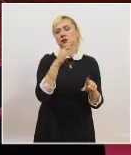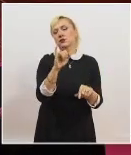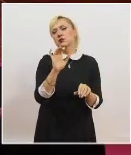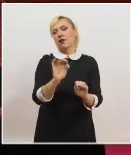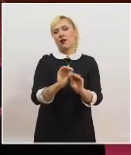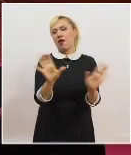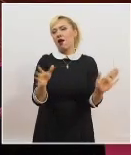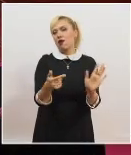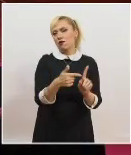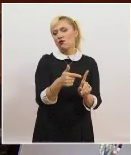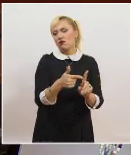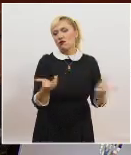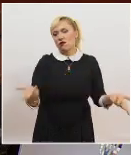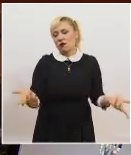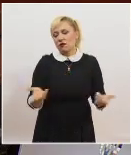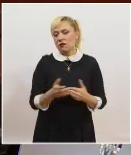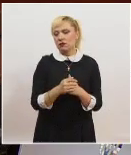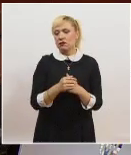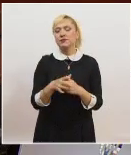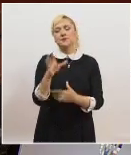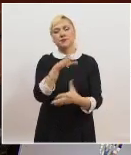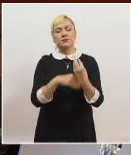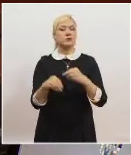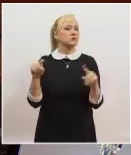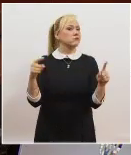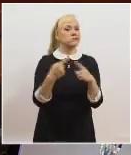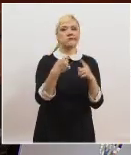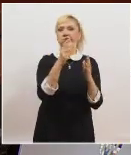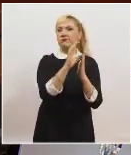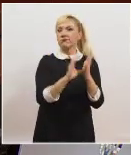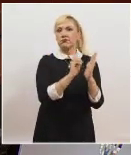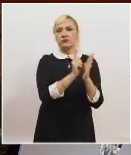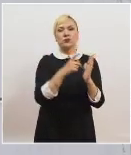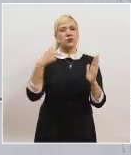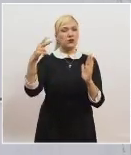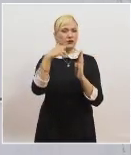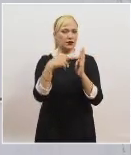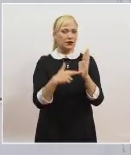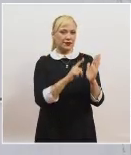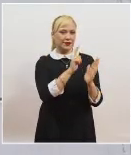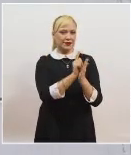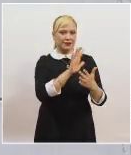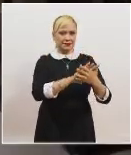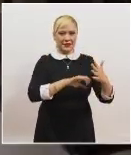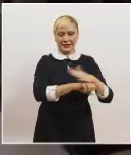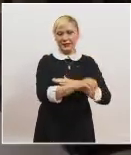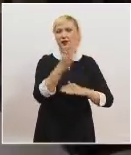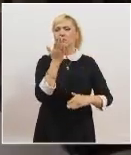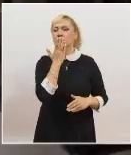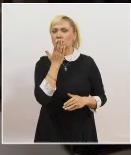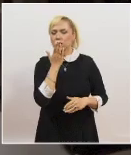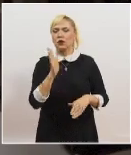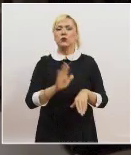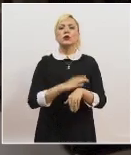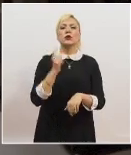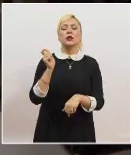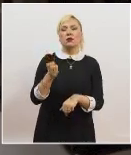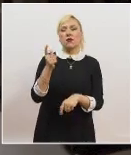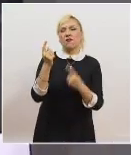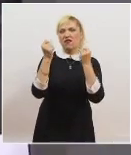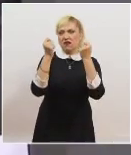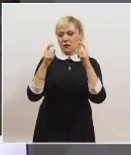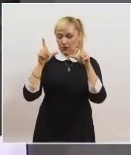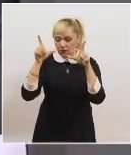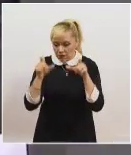otro asunto, el Pleno declaró inconstitucional el artículo del Código Penal de Sonora que sancionaba a quien obtuviera y o divulgara